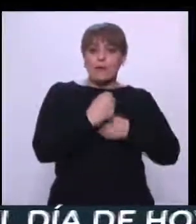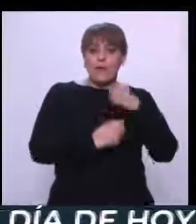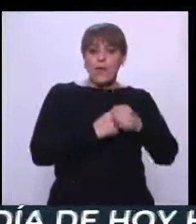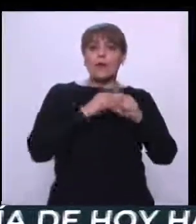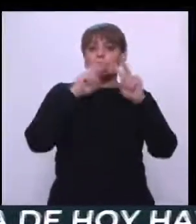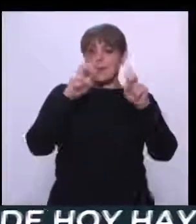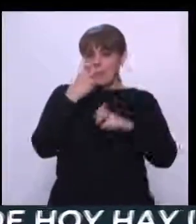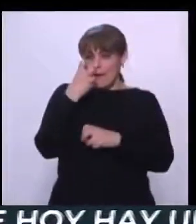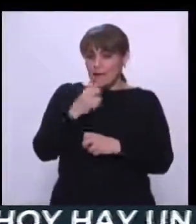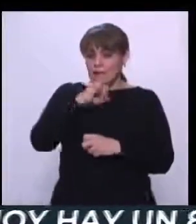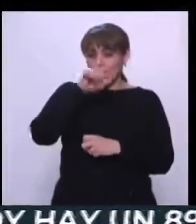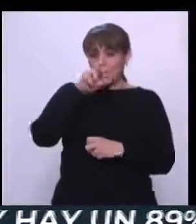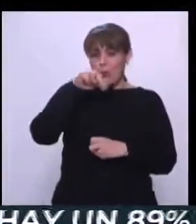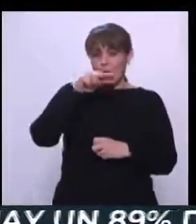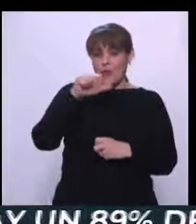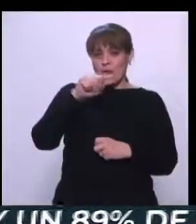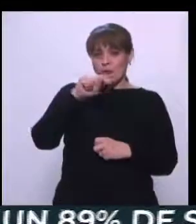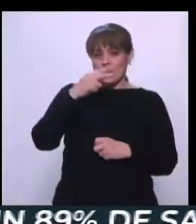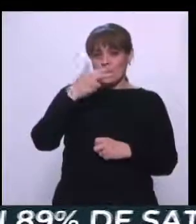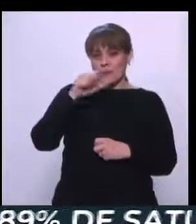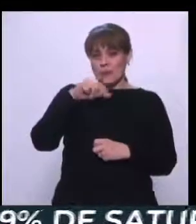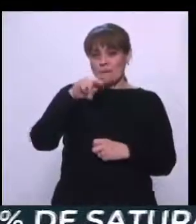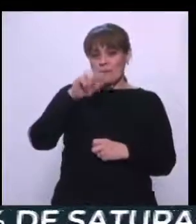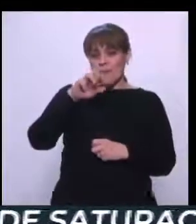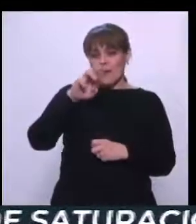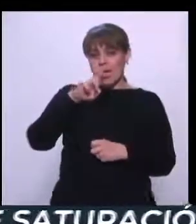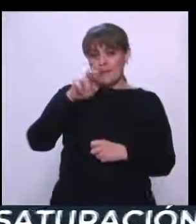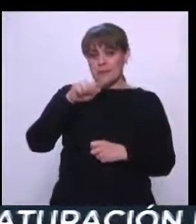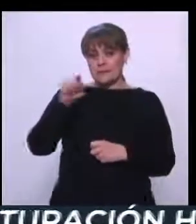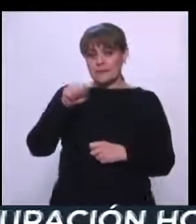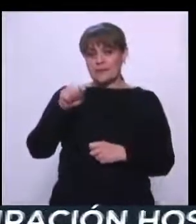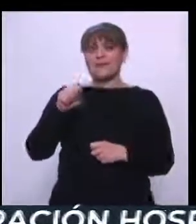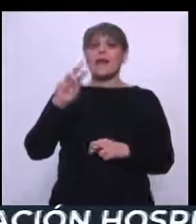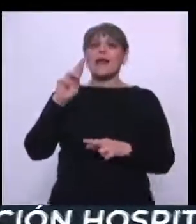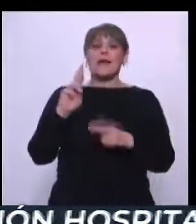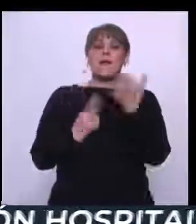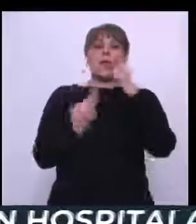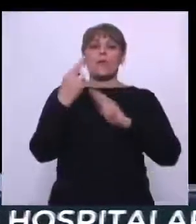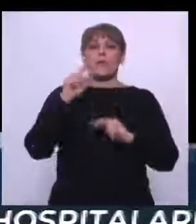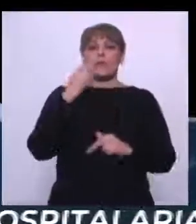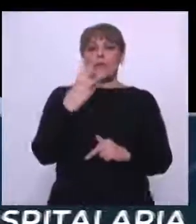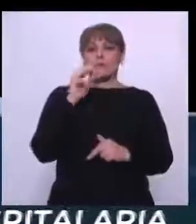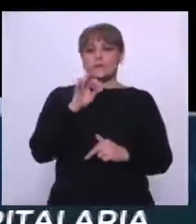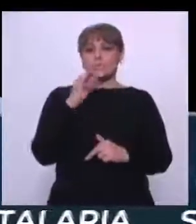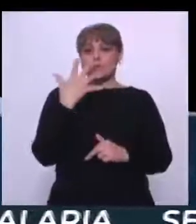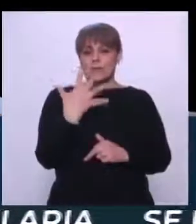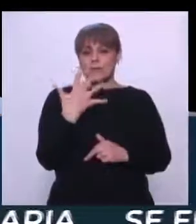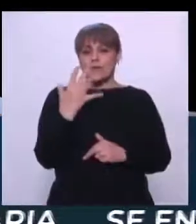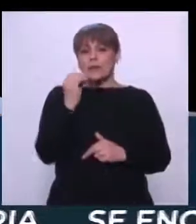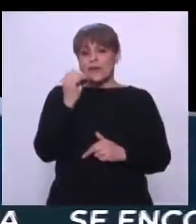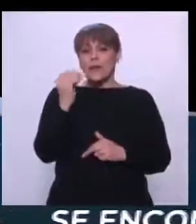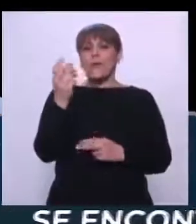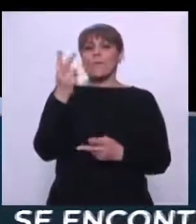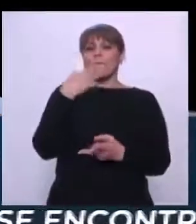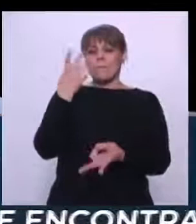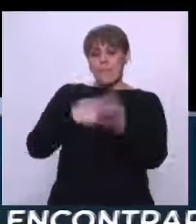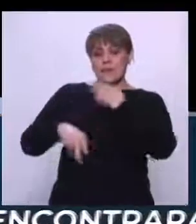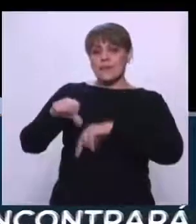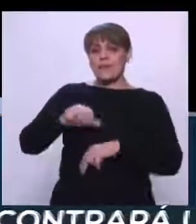hoy Jonathan Pérez, director de Revolución 3.0, a quien pues le doy la bienvenida, como cada miércoles. Jonathan, ¿cómo